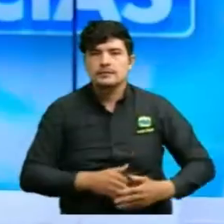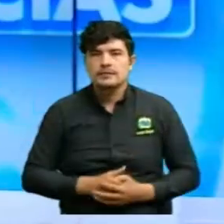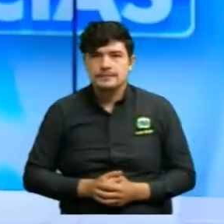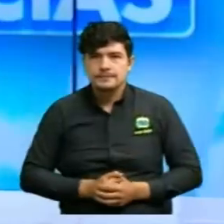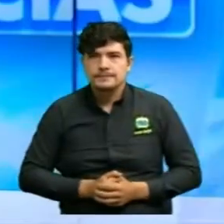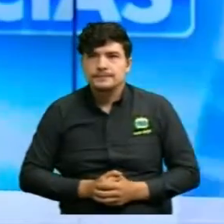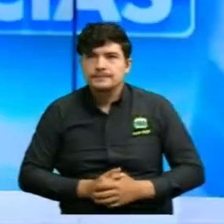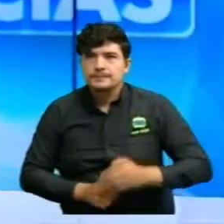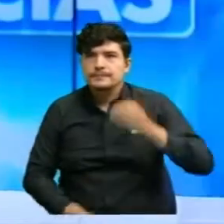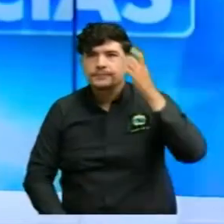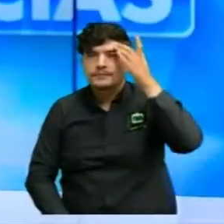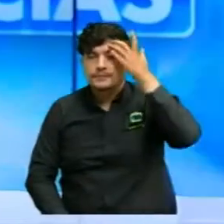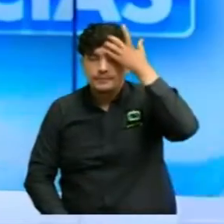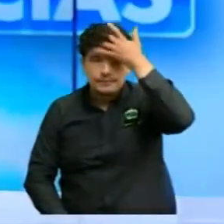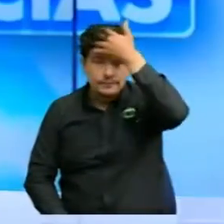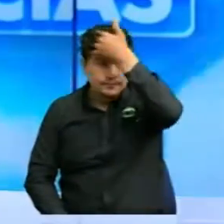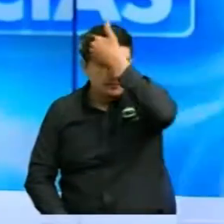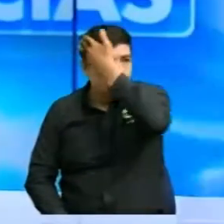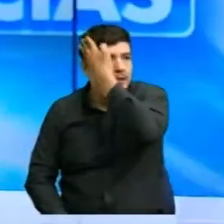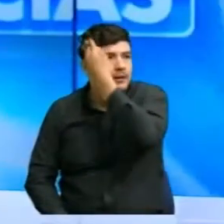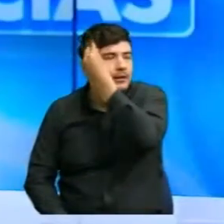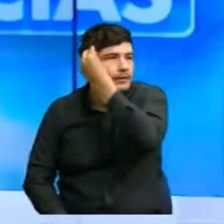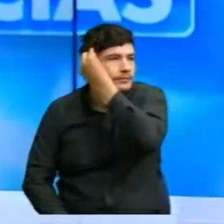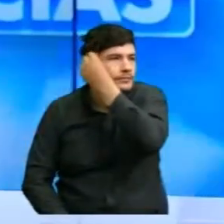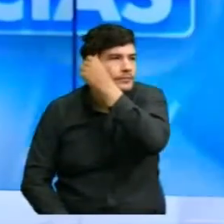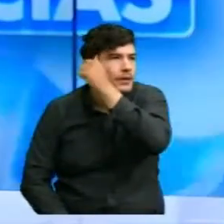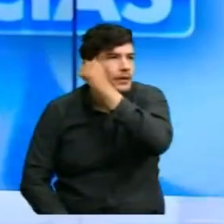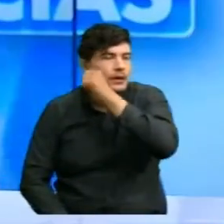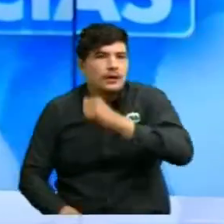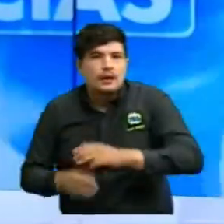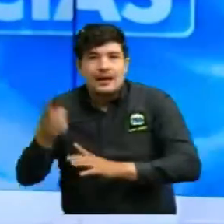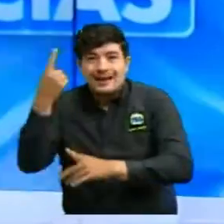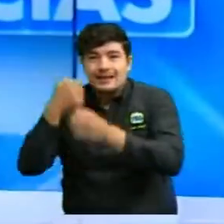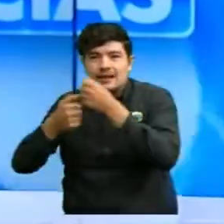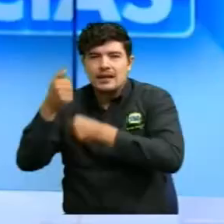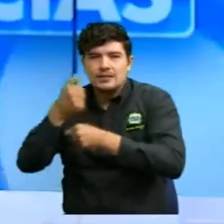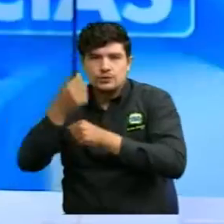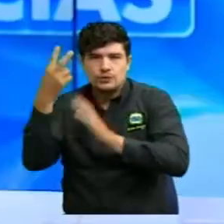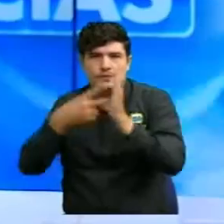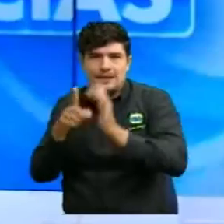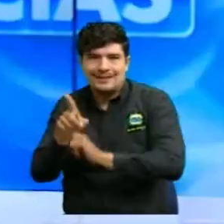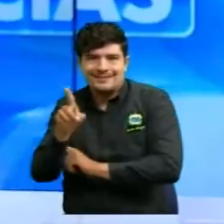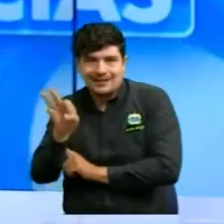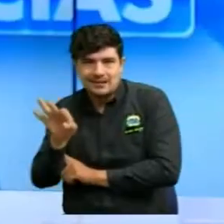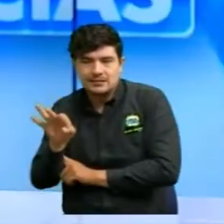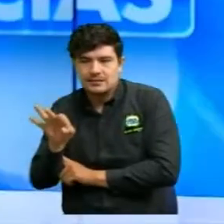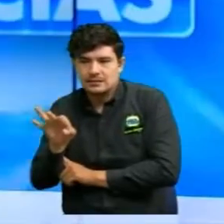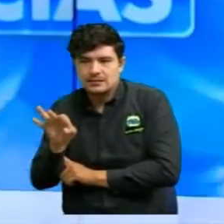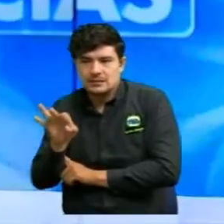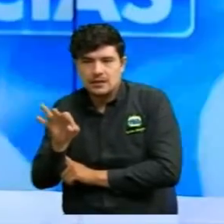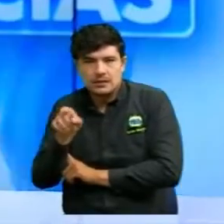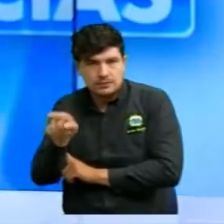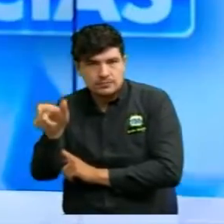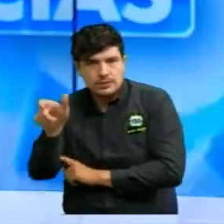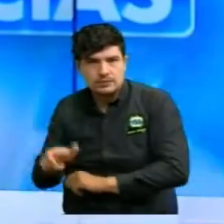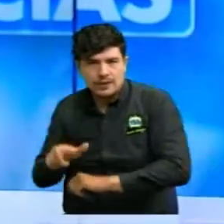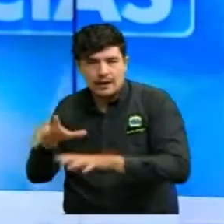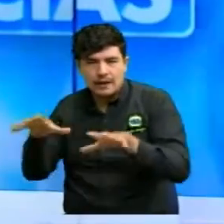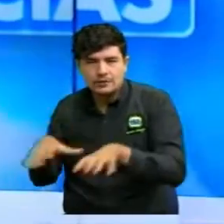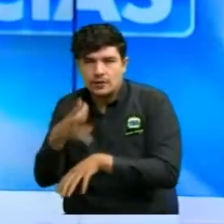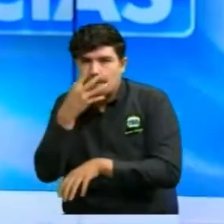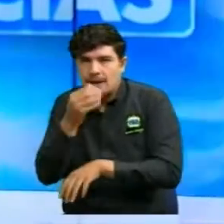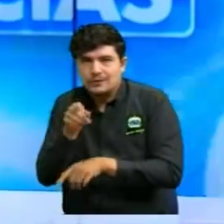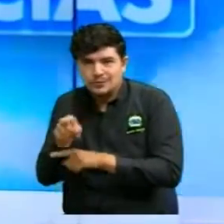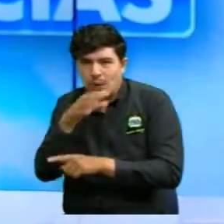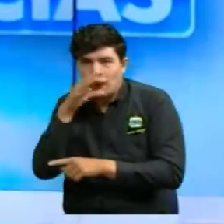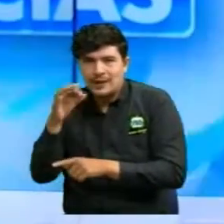Mayores, que fue desplazada en el año 2003 por órdenes de alias Chiqui y alias Robinson, comandantes de las Autodefensas Unidas de Colombia que delinquían en